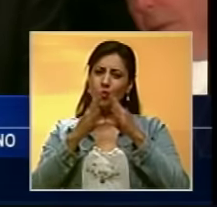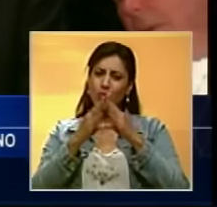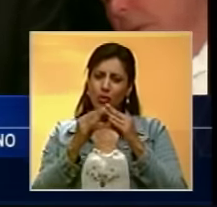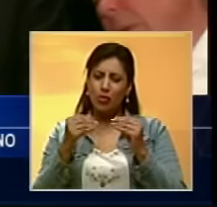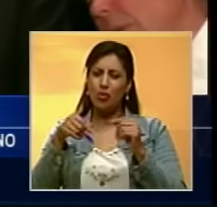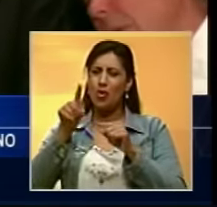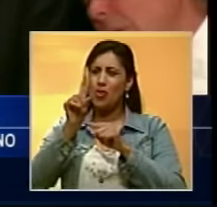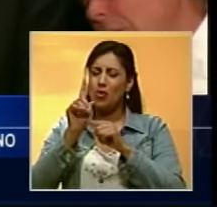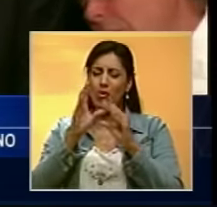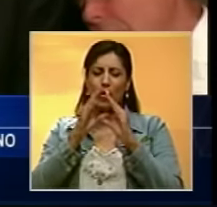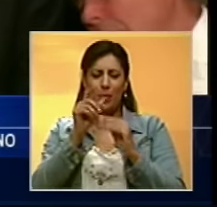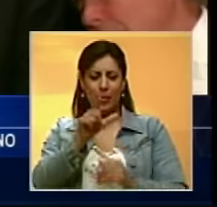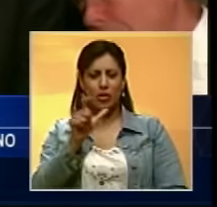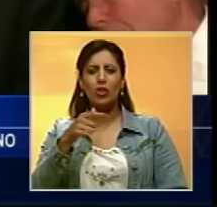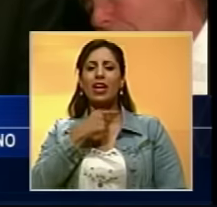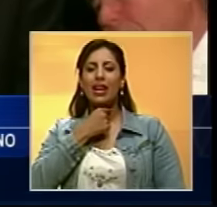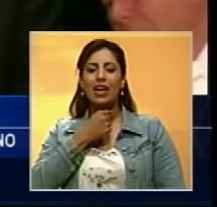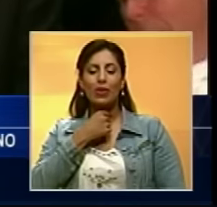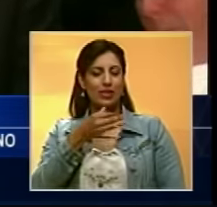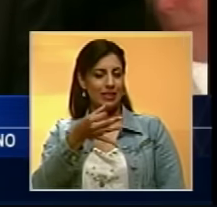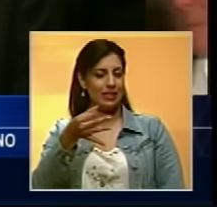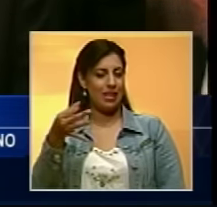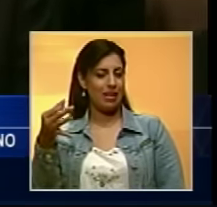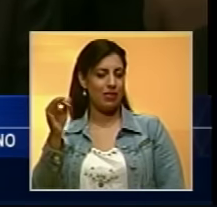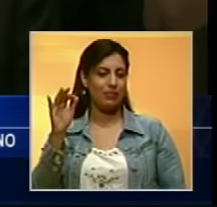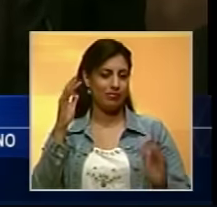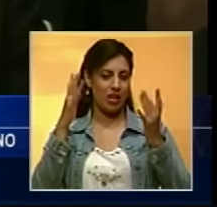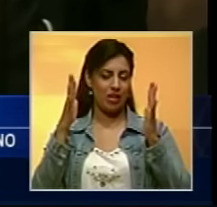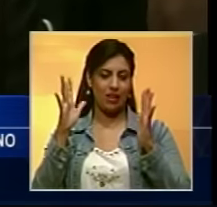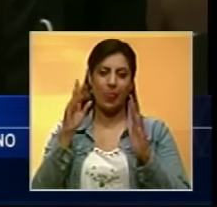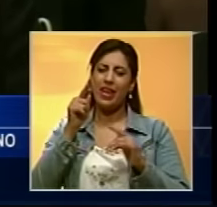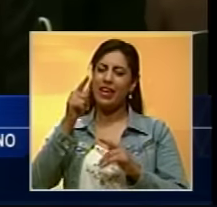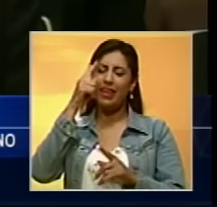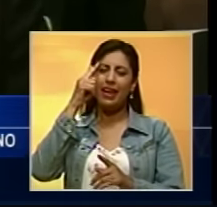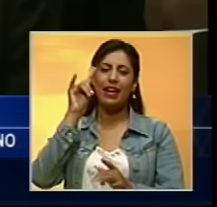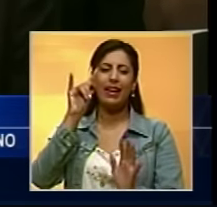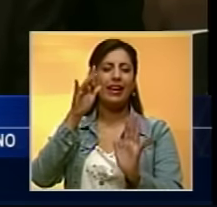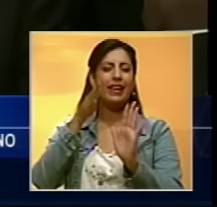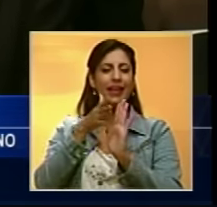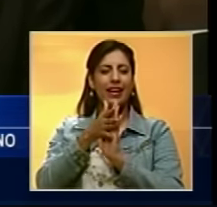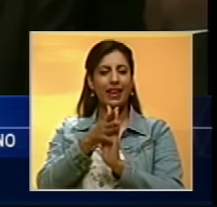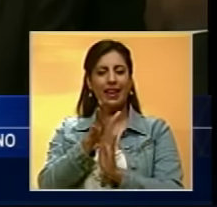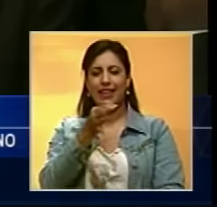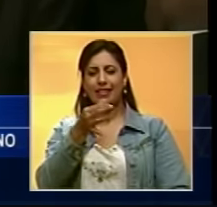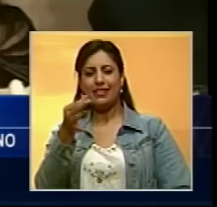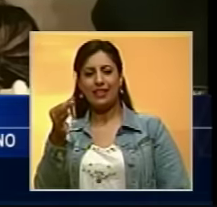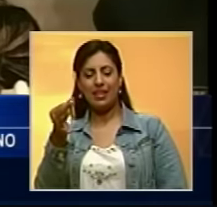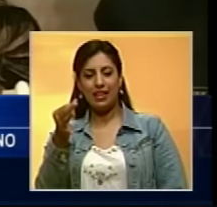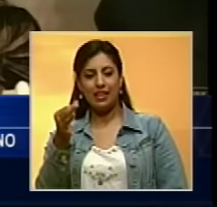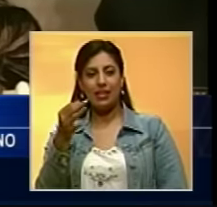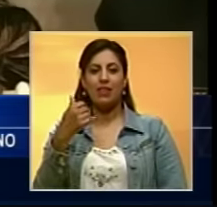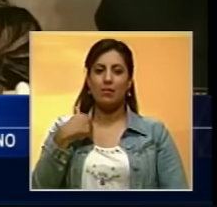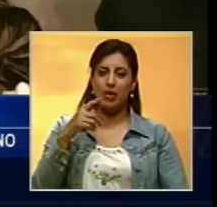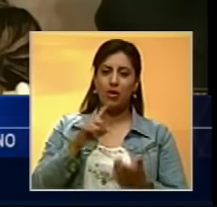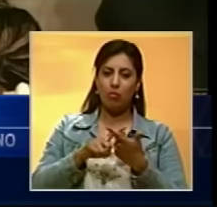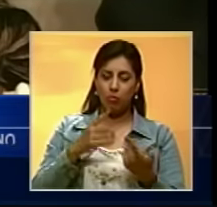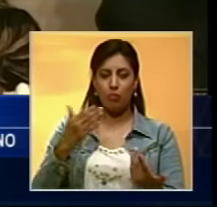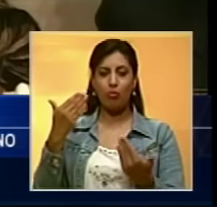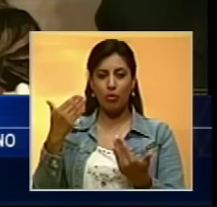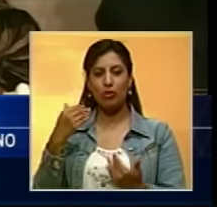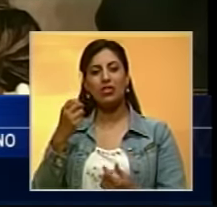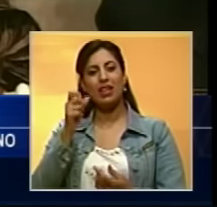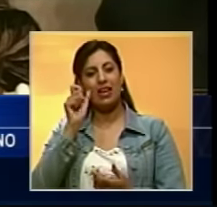y a todos les encanta es excelente fantástico ellos creen que ella es Excelente mi